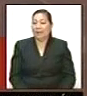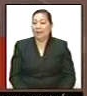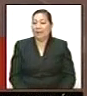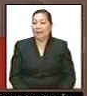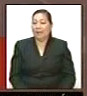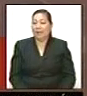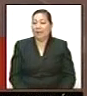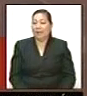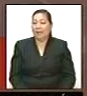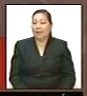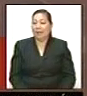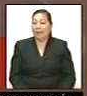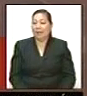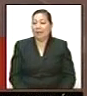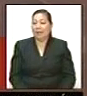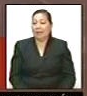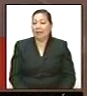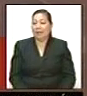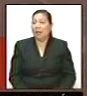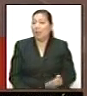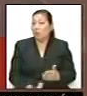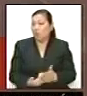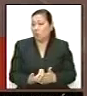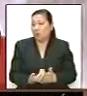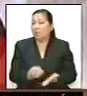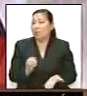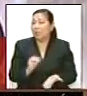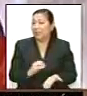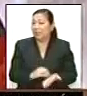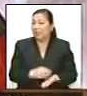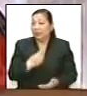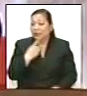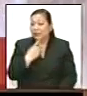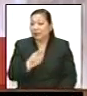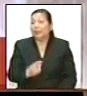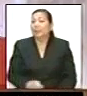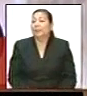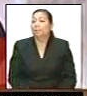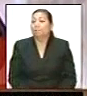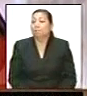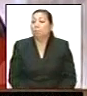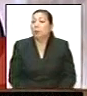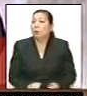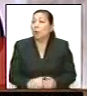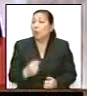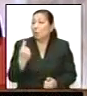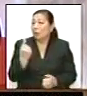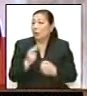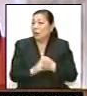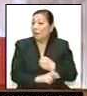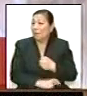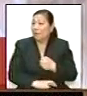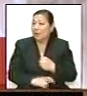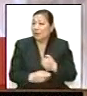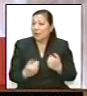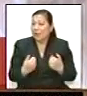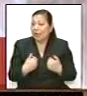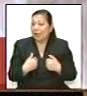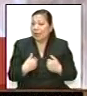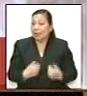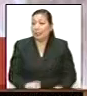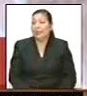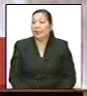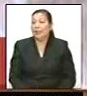quiero mencionar la verdad brevemente que con los primeros países con los que tuvimos